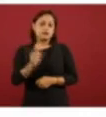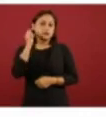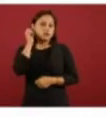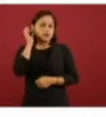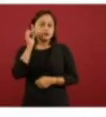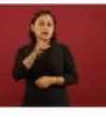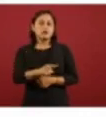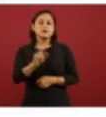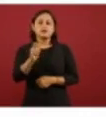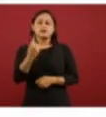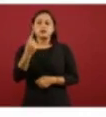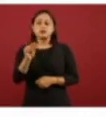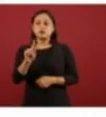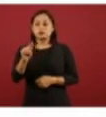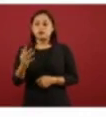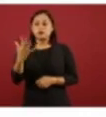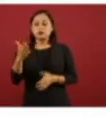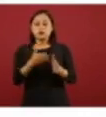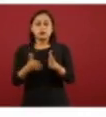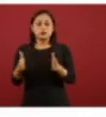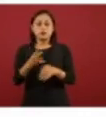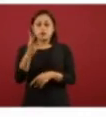de 21.75 por litro y un margen de